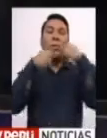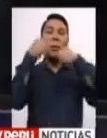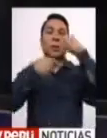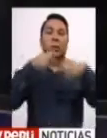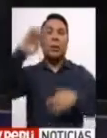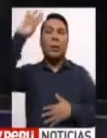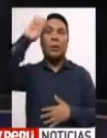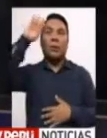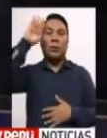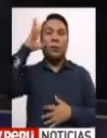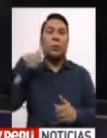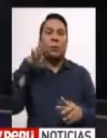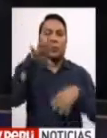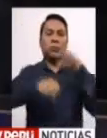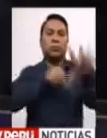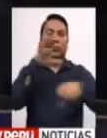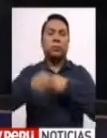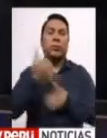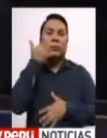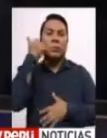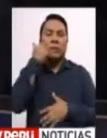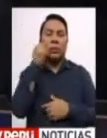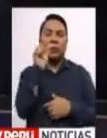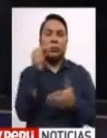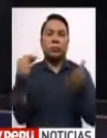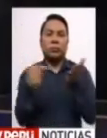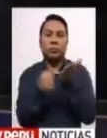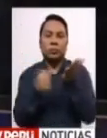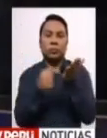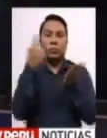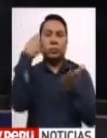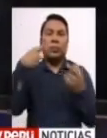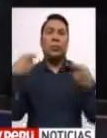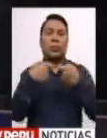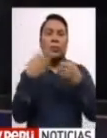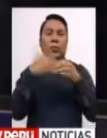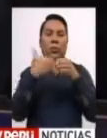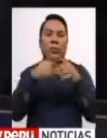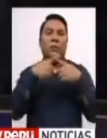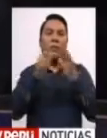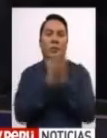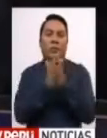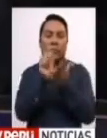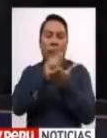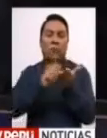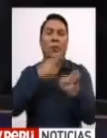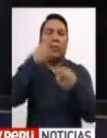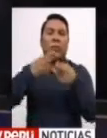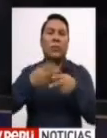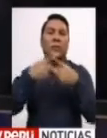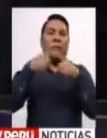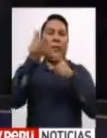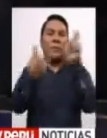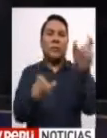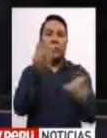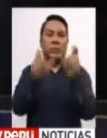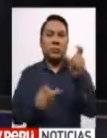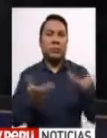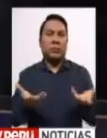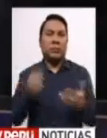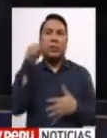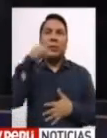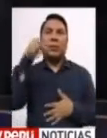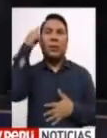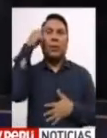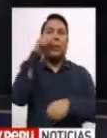La policía incautó celulares, chips, libretas con números de posibles víctimas de un router de internet inalámbrico, esto en el penal